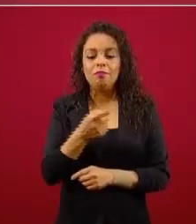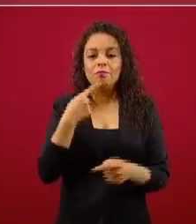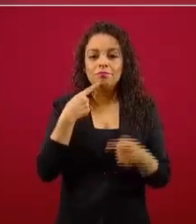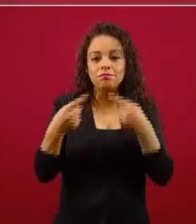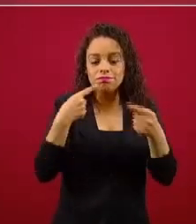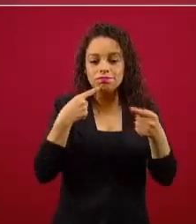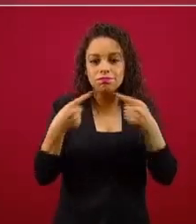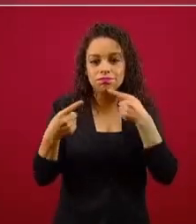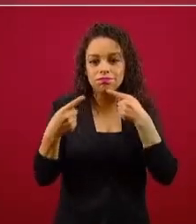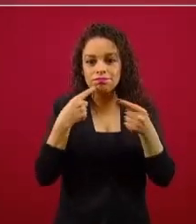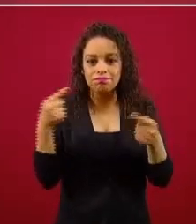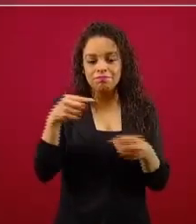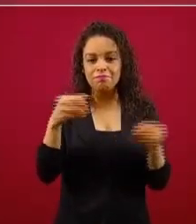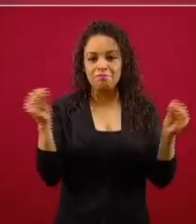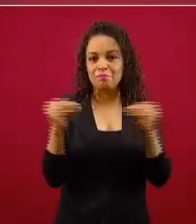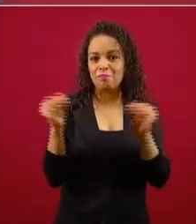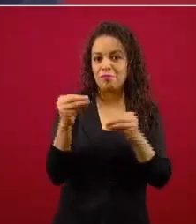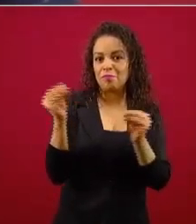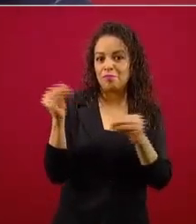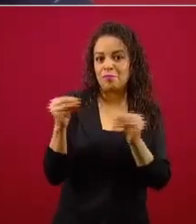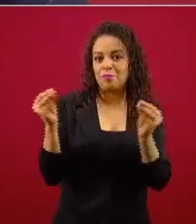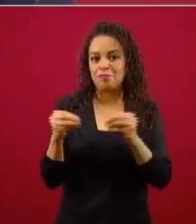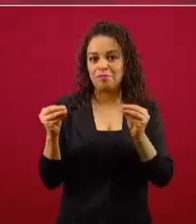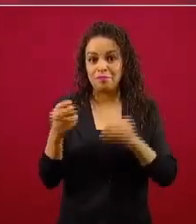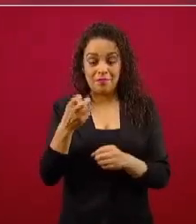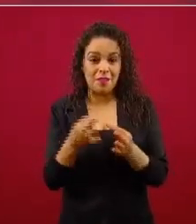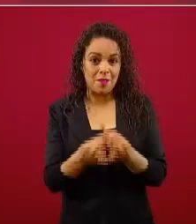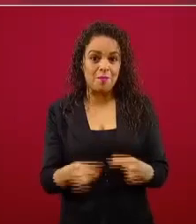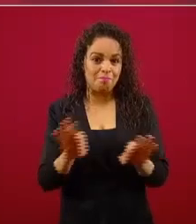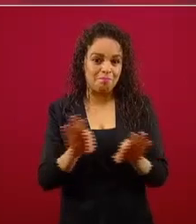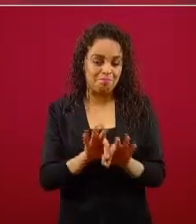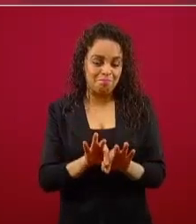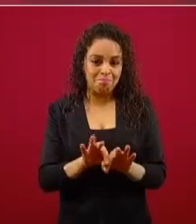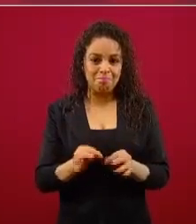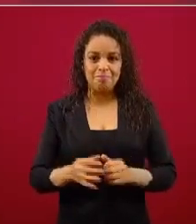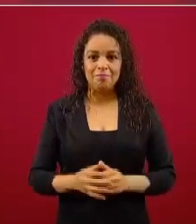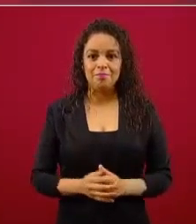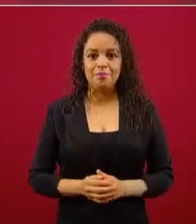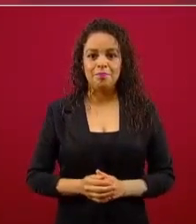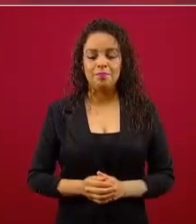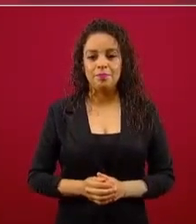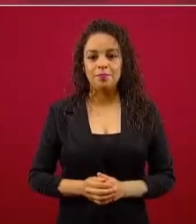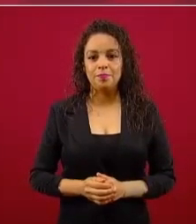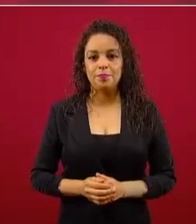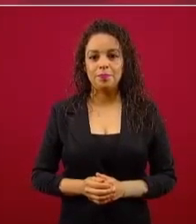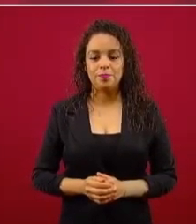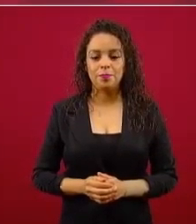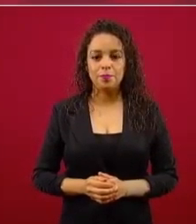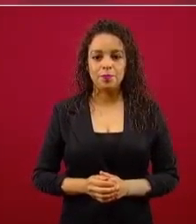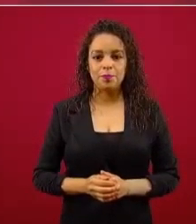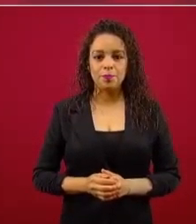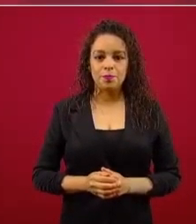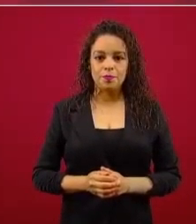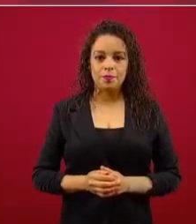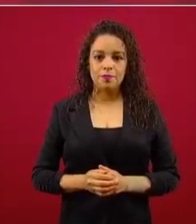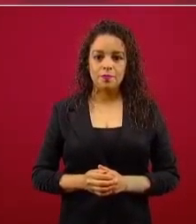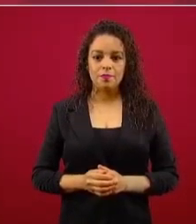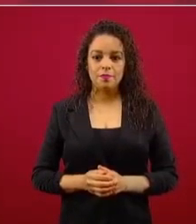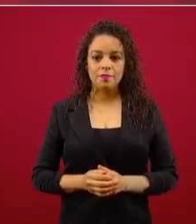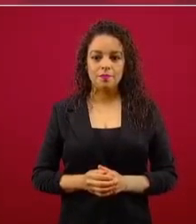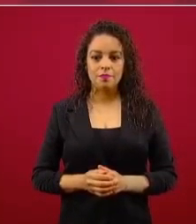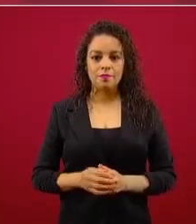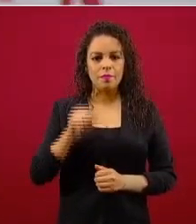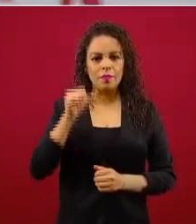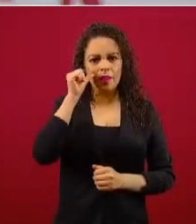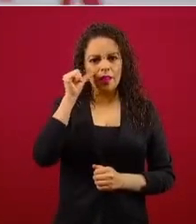sí debate. Ayer yo hablé de una foto